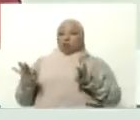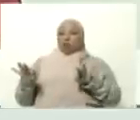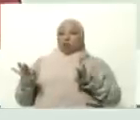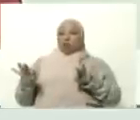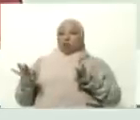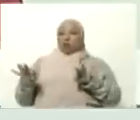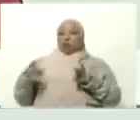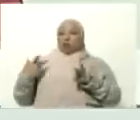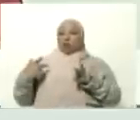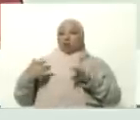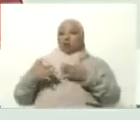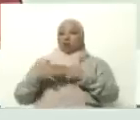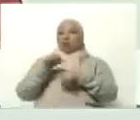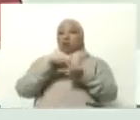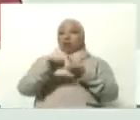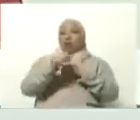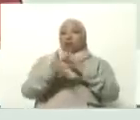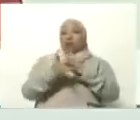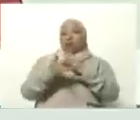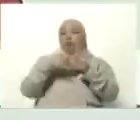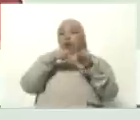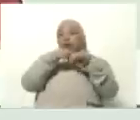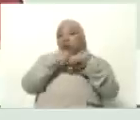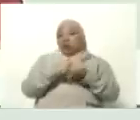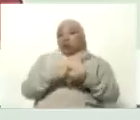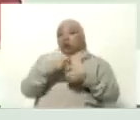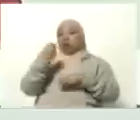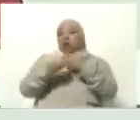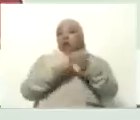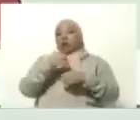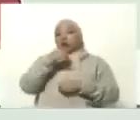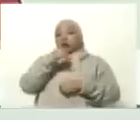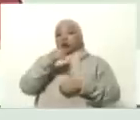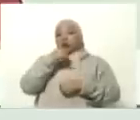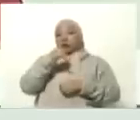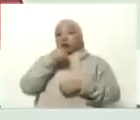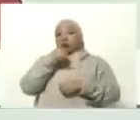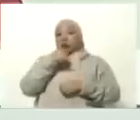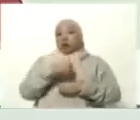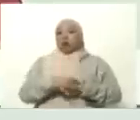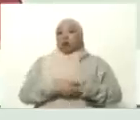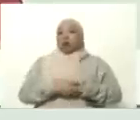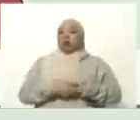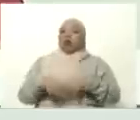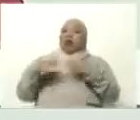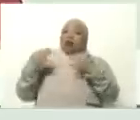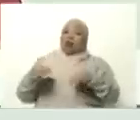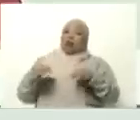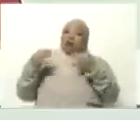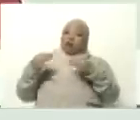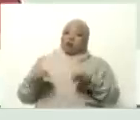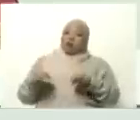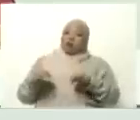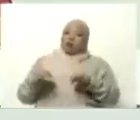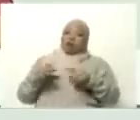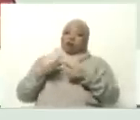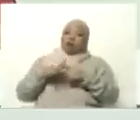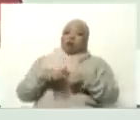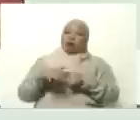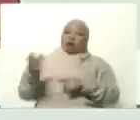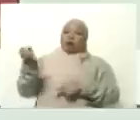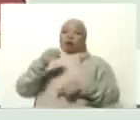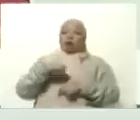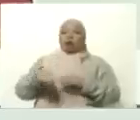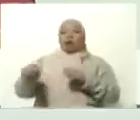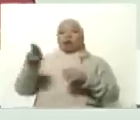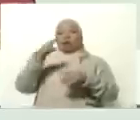Porque es su tecnología, ¿eh? Pero ellos esperan que el resto de los países les regale sus recursos naturales porque ellos los requieren para mantener el